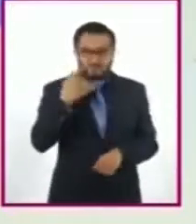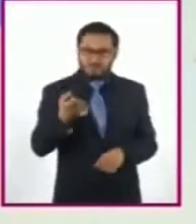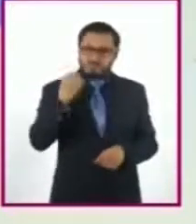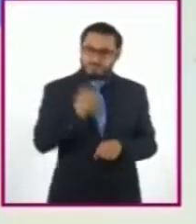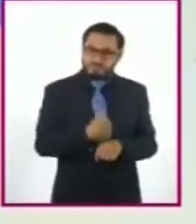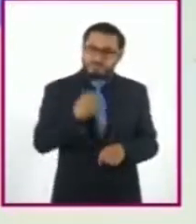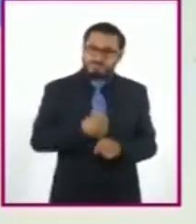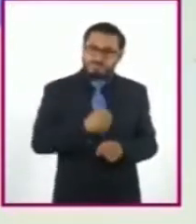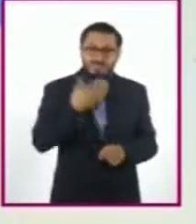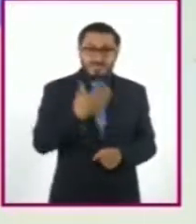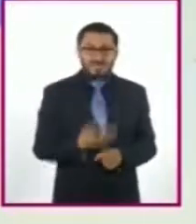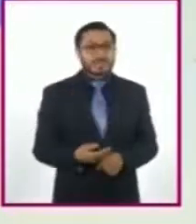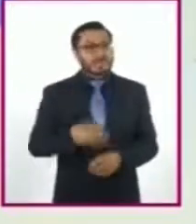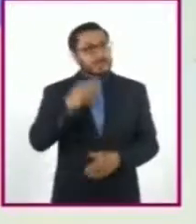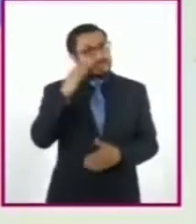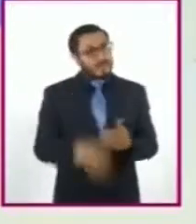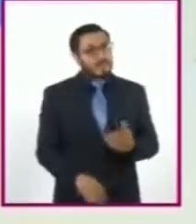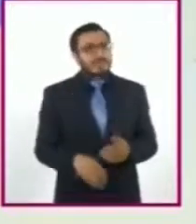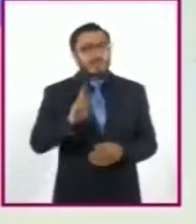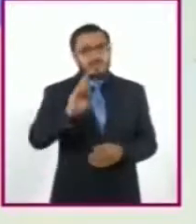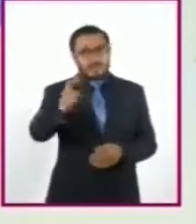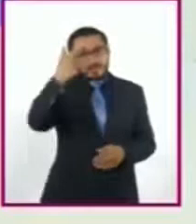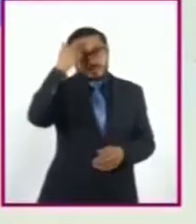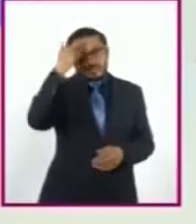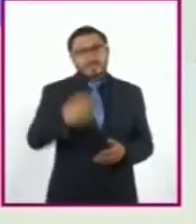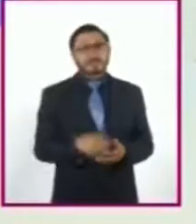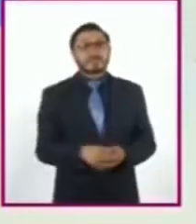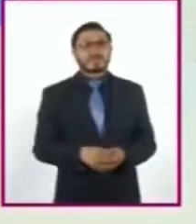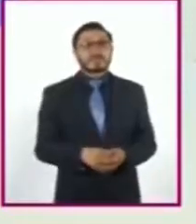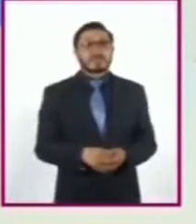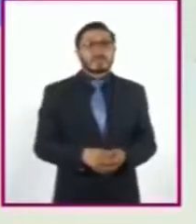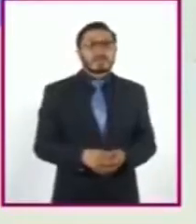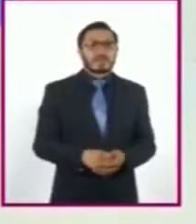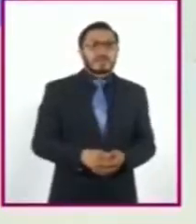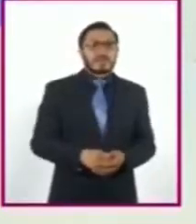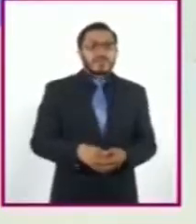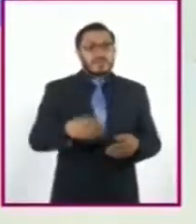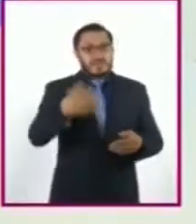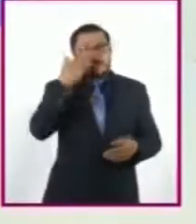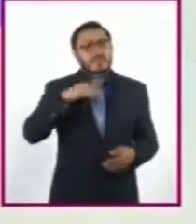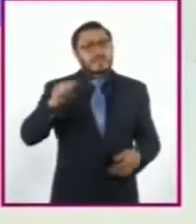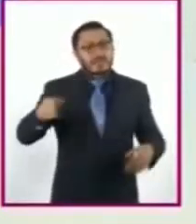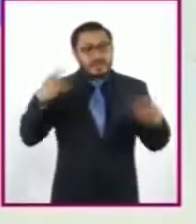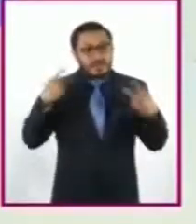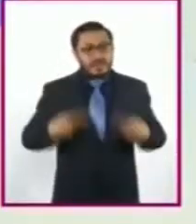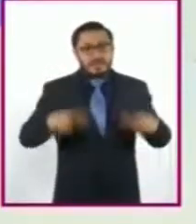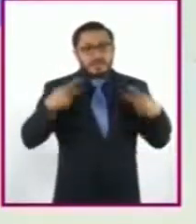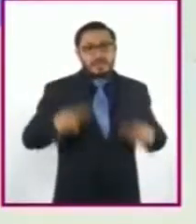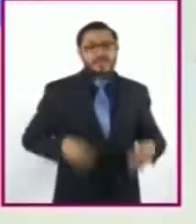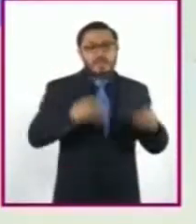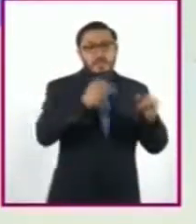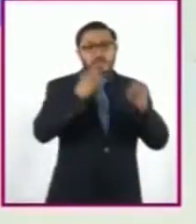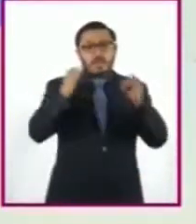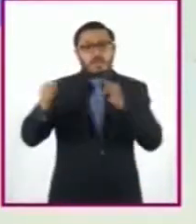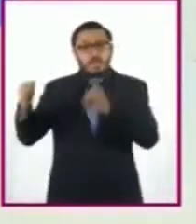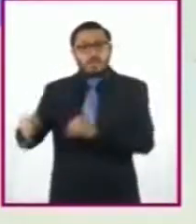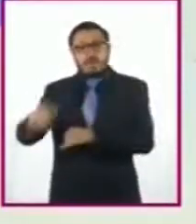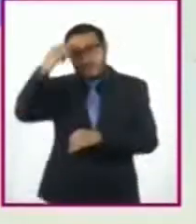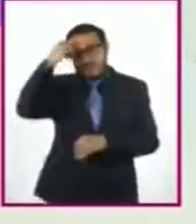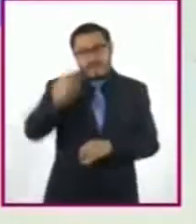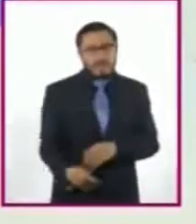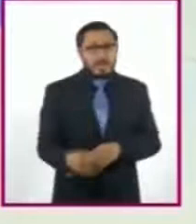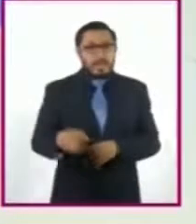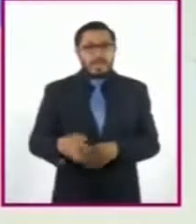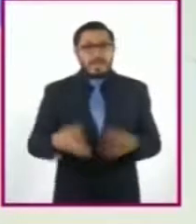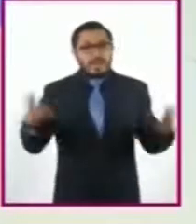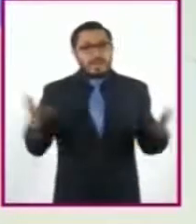concluir, recuerda que el potencial personal es la capacidad que tiene cada ser humano para crear y construir el futuro